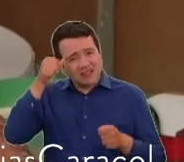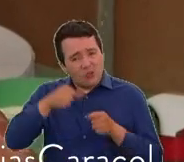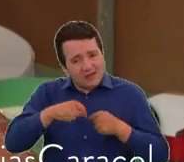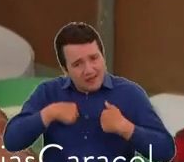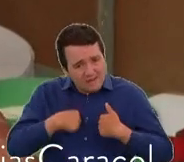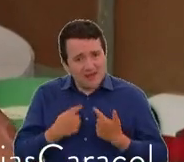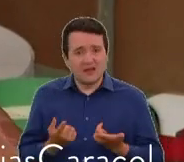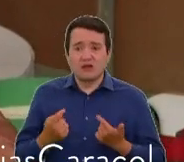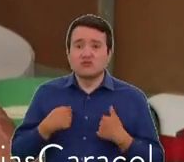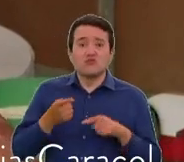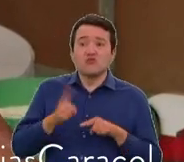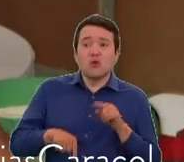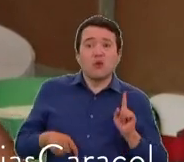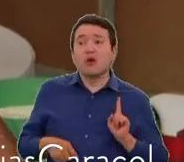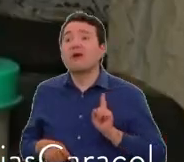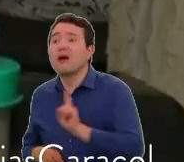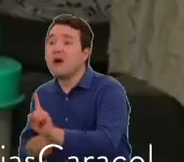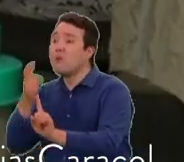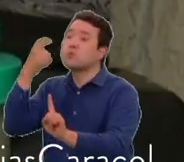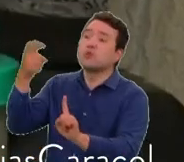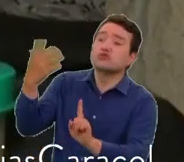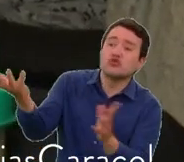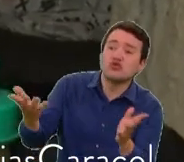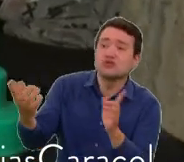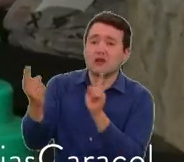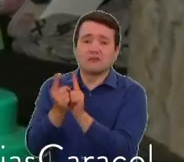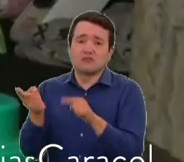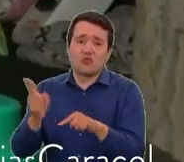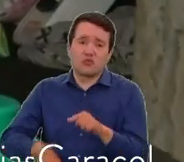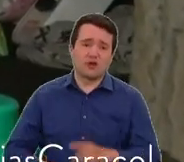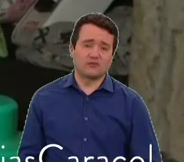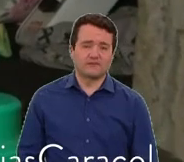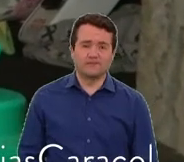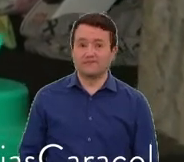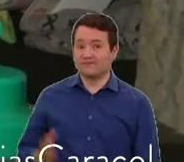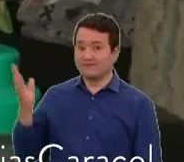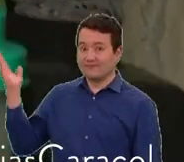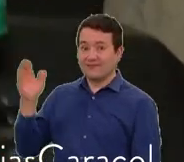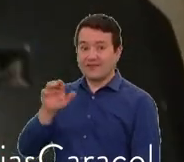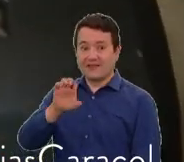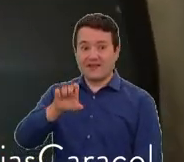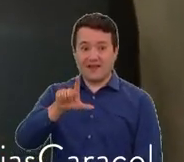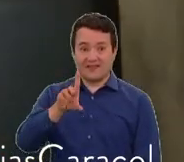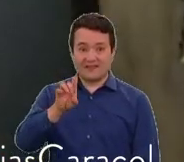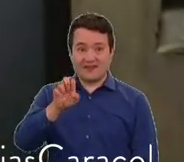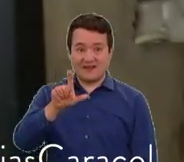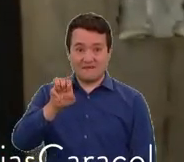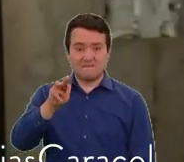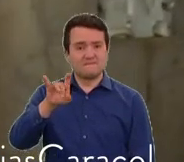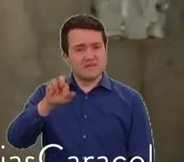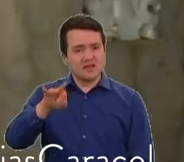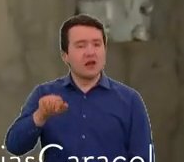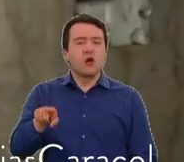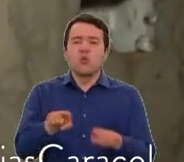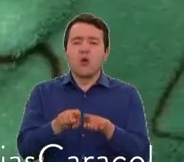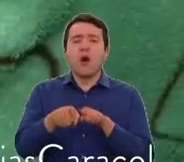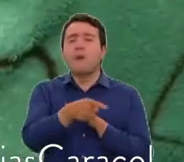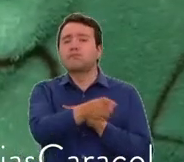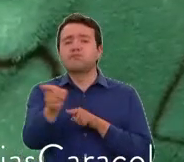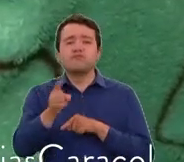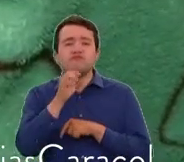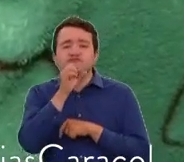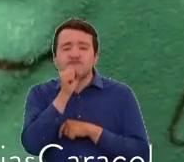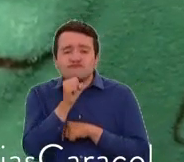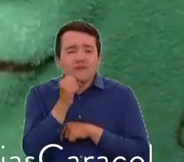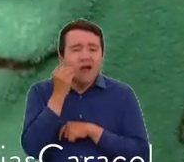ir a buscarlos porque es que yo no puedo ir. Como Edelmira, hay cientos de abuelos que hoy añoran un abrazo, compañía,